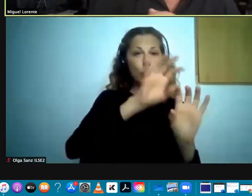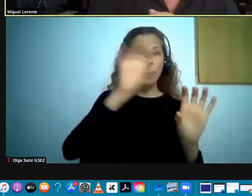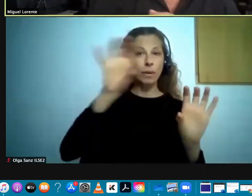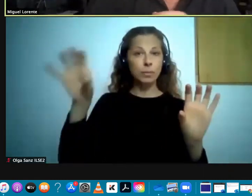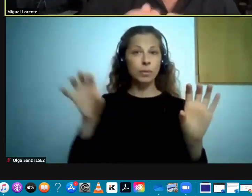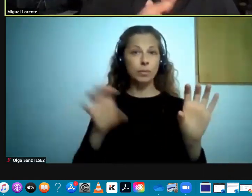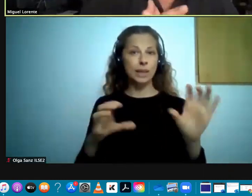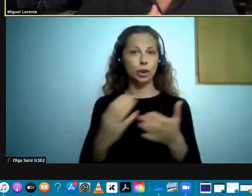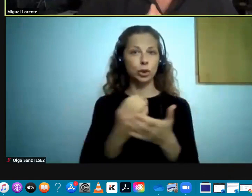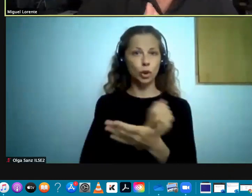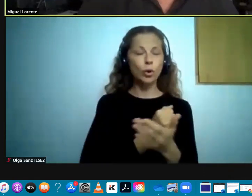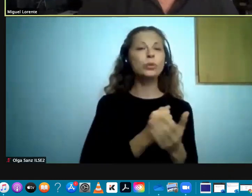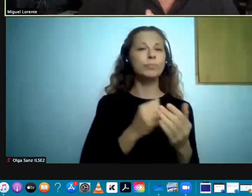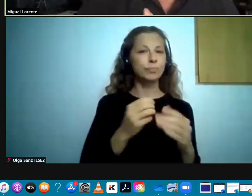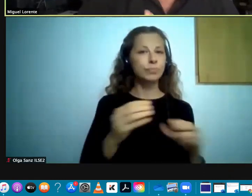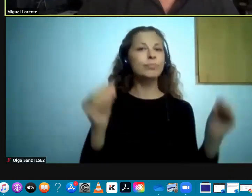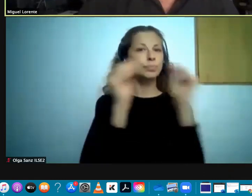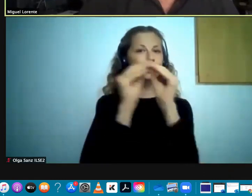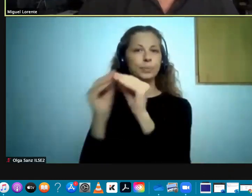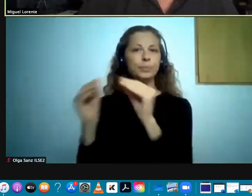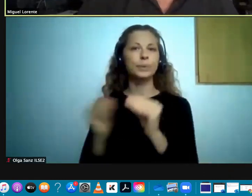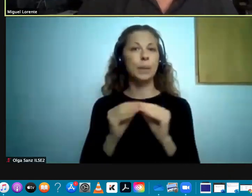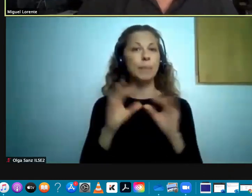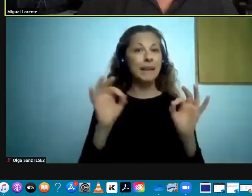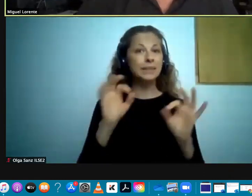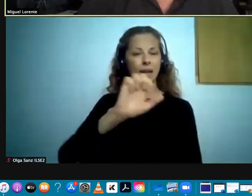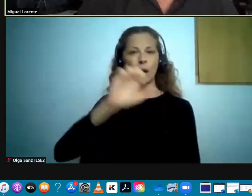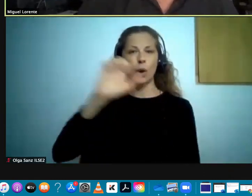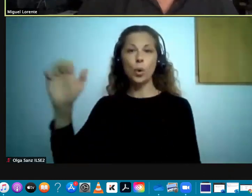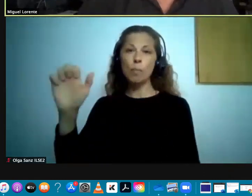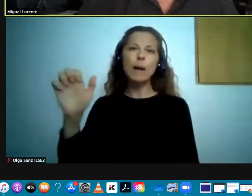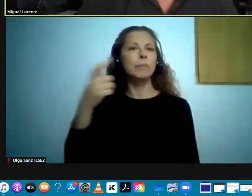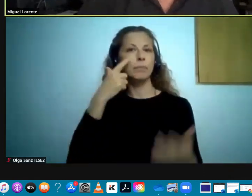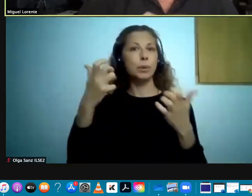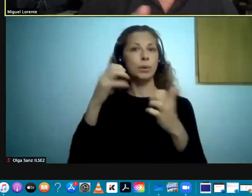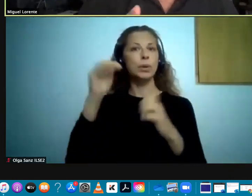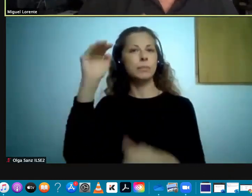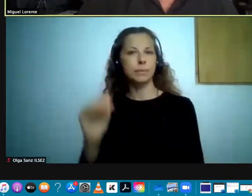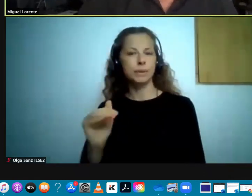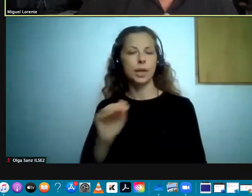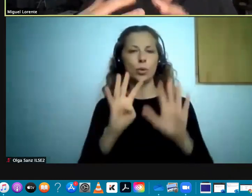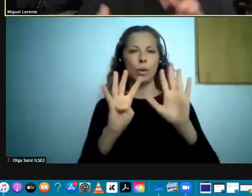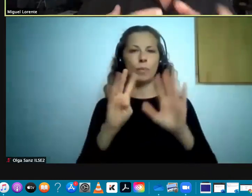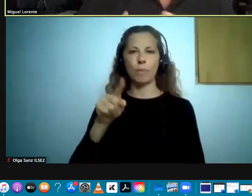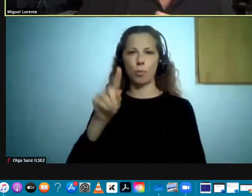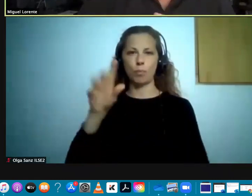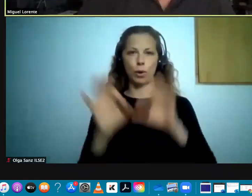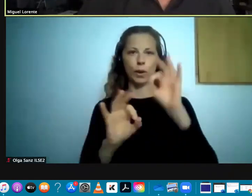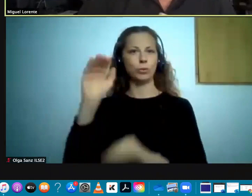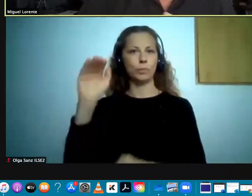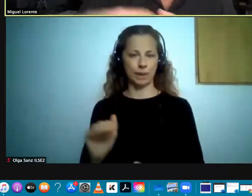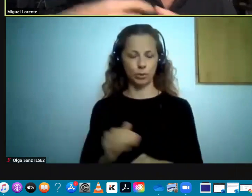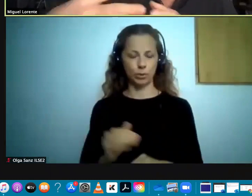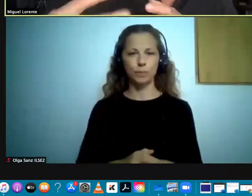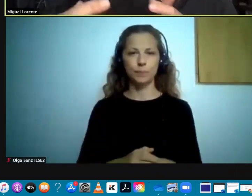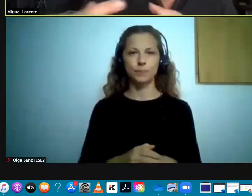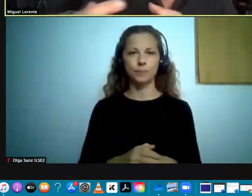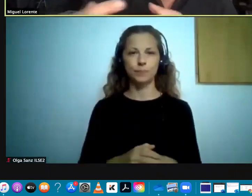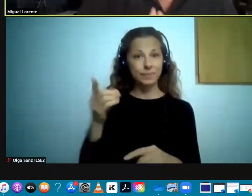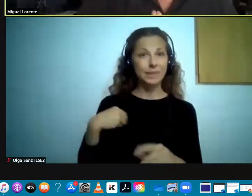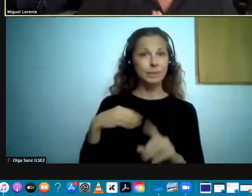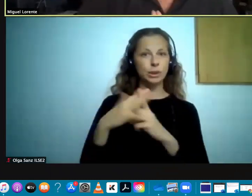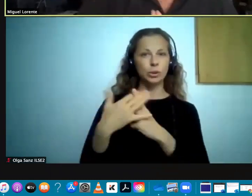excepto precisamente en Europa, que ha habido un descenso del 9,1%. Esto, que es preocupante, puesto que significa que hay